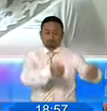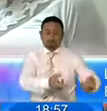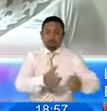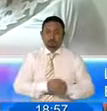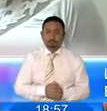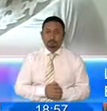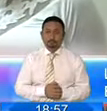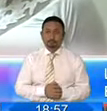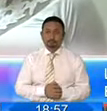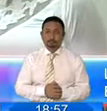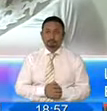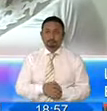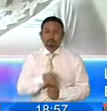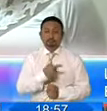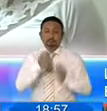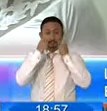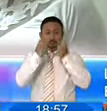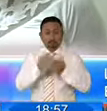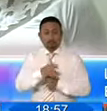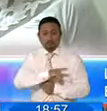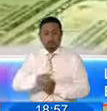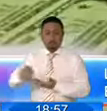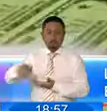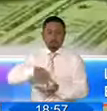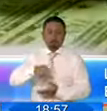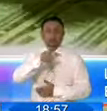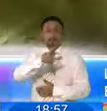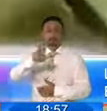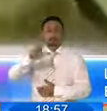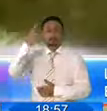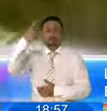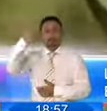la reparación integral, el fiscal Baca demandó